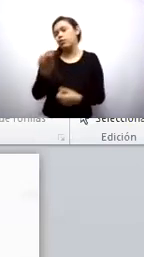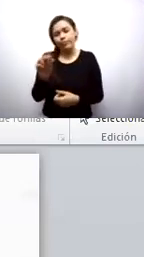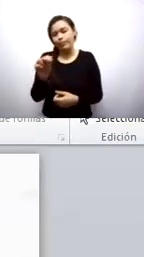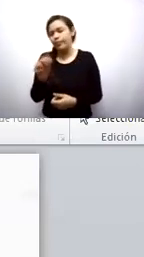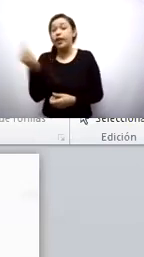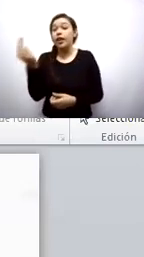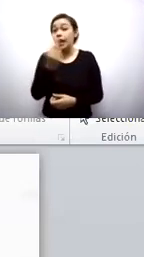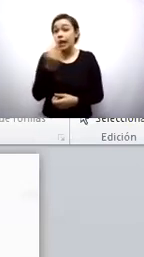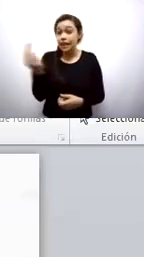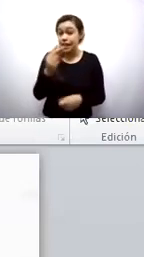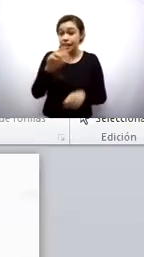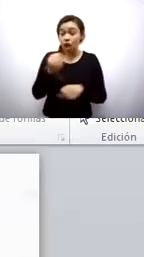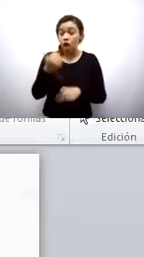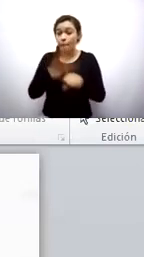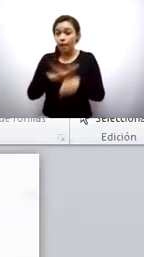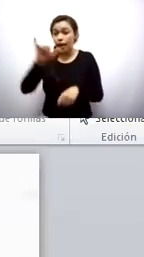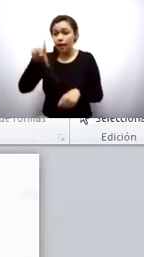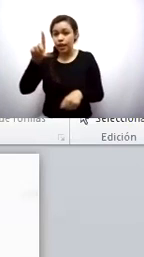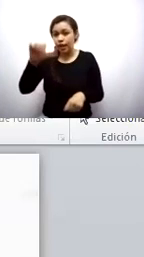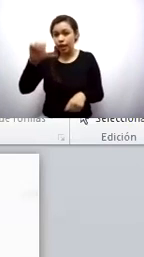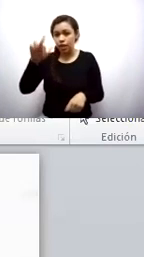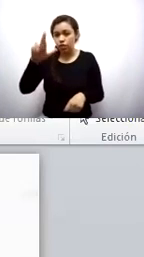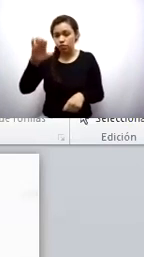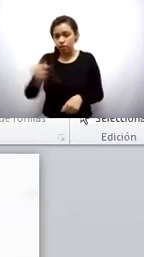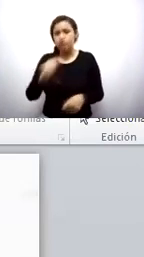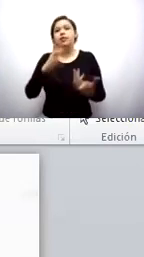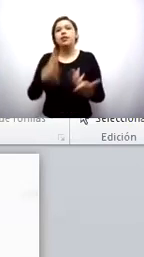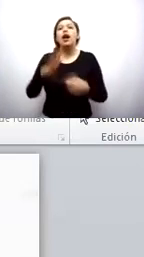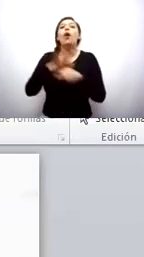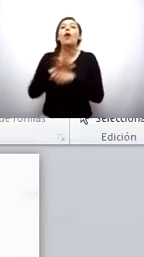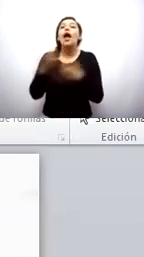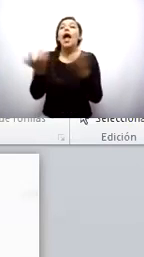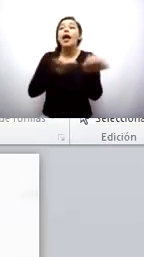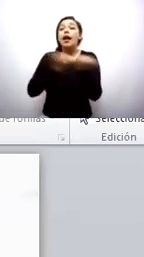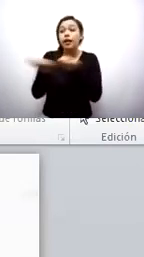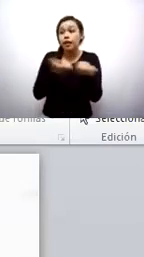de muchos más indicadores y uno de ellos, pues, es el ejercicio o la